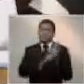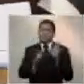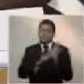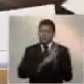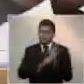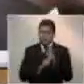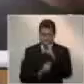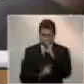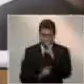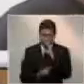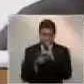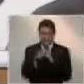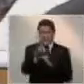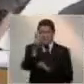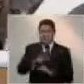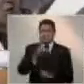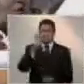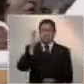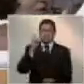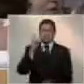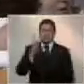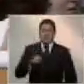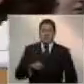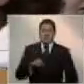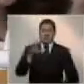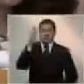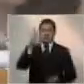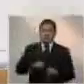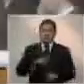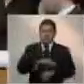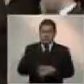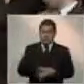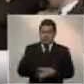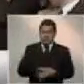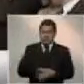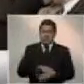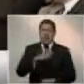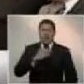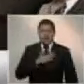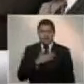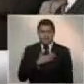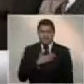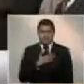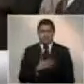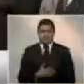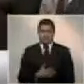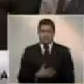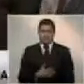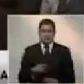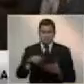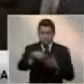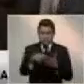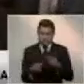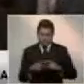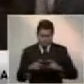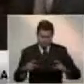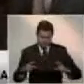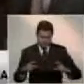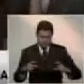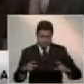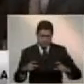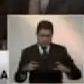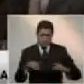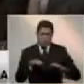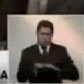y para que esta señora también sea encerrada en las cárceles. Por lo menos a mí me dio un recibo como constancia de